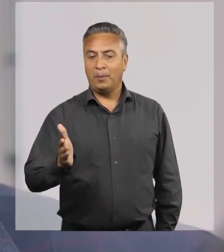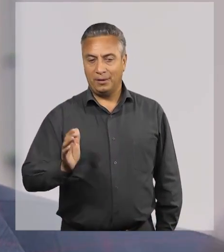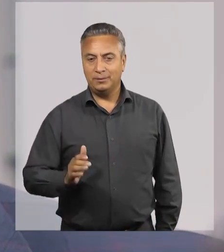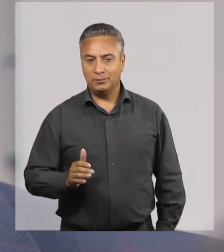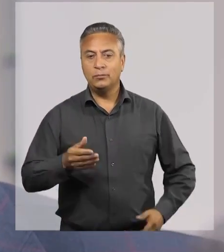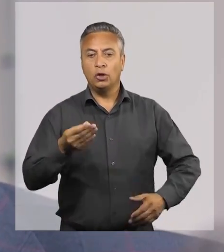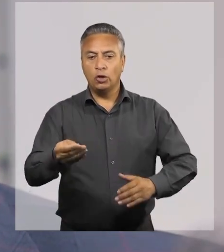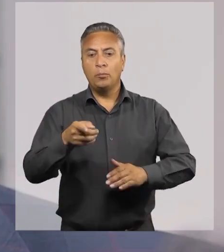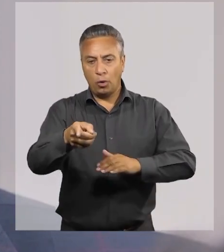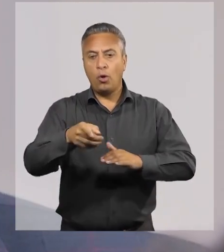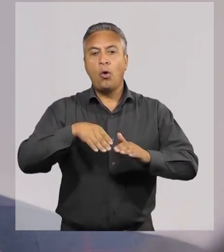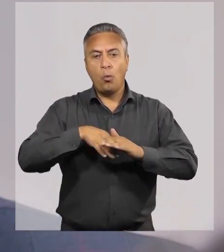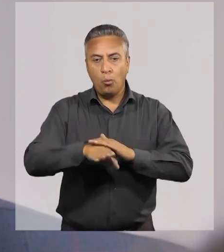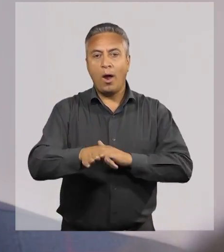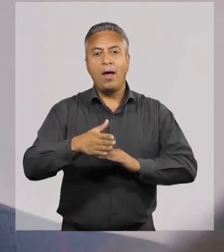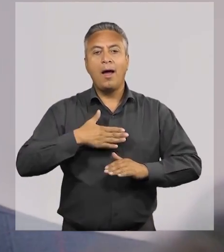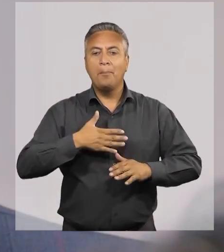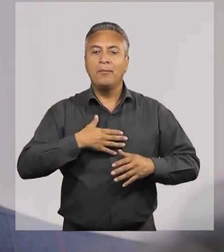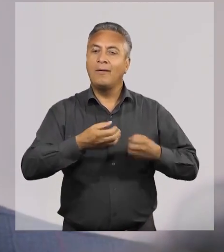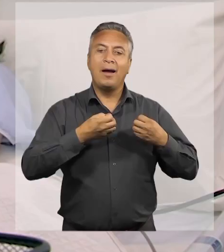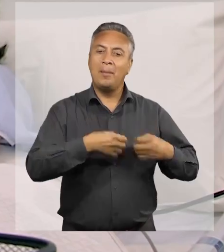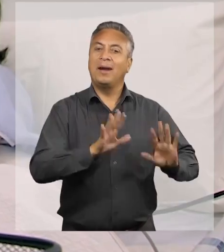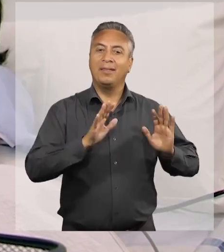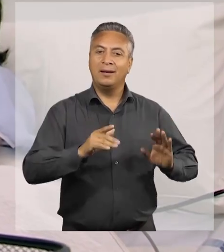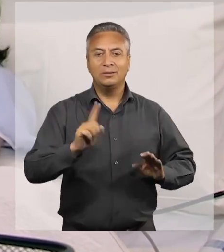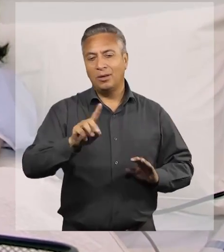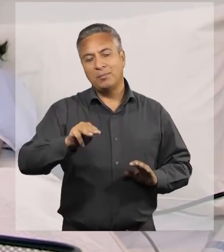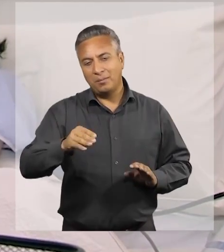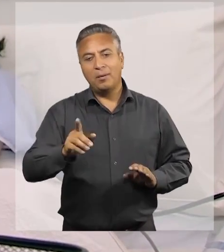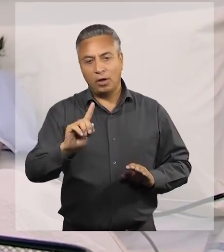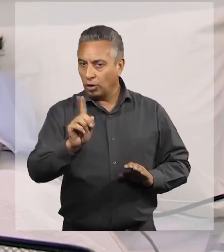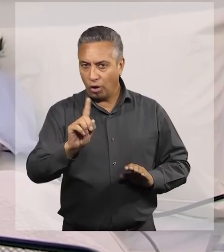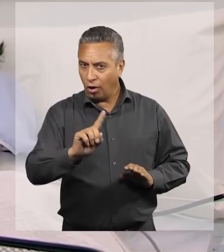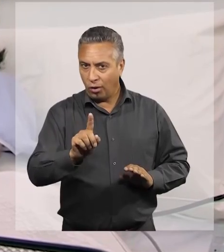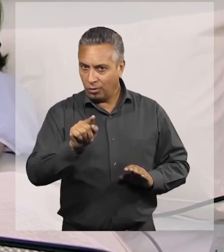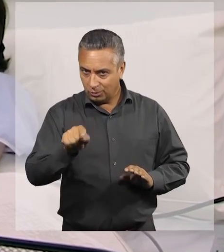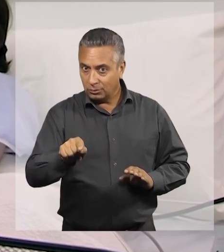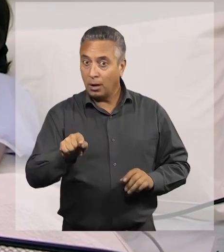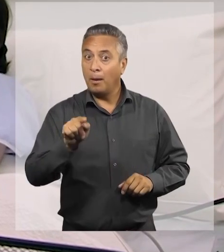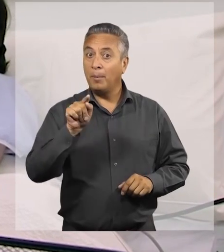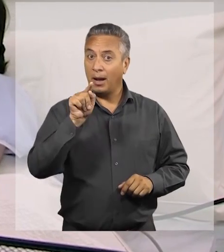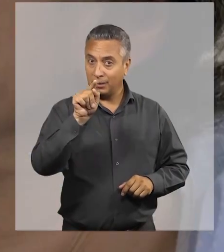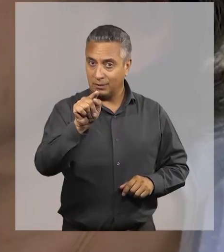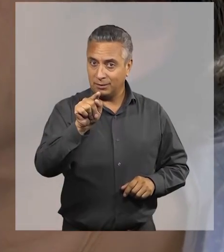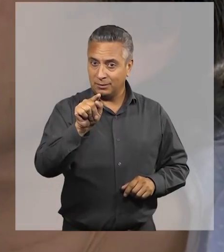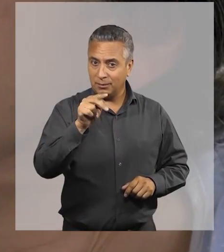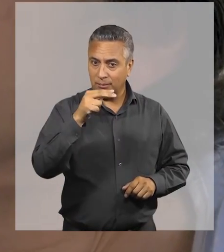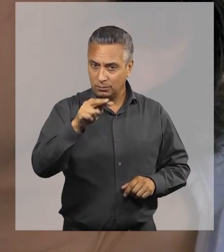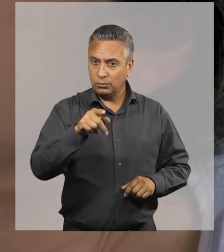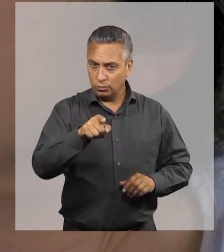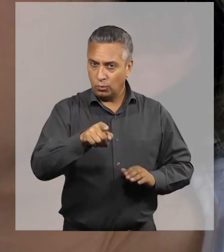Tome. Tome, guárdelo usted y se me va a perder. No. Mamá. Es para ti.